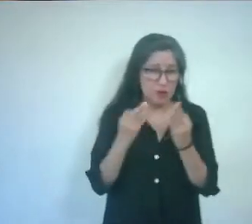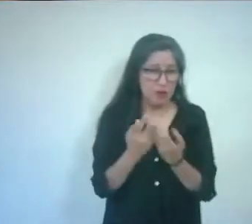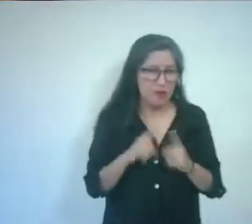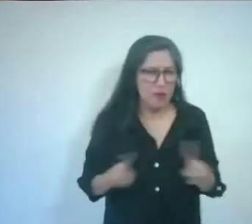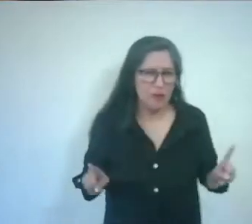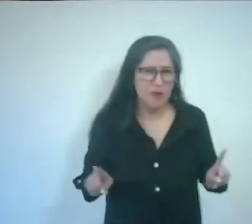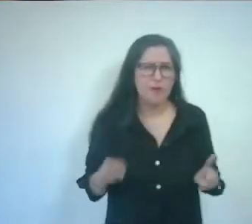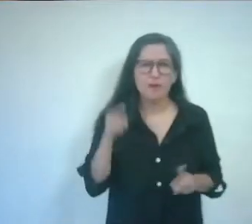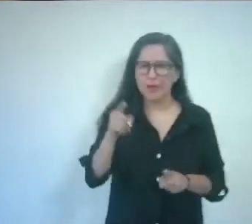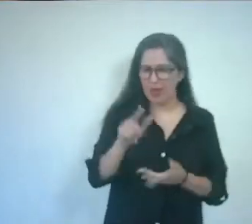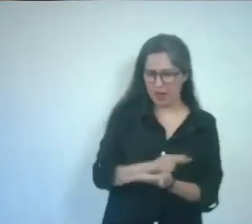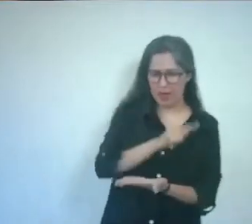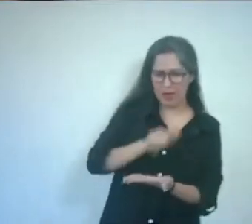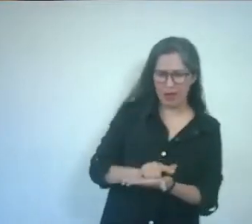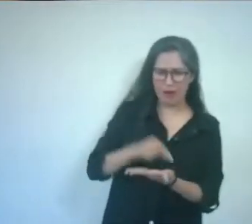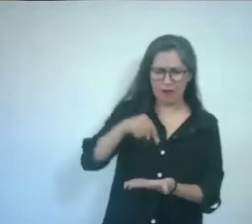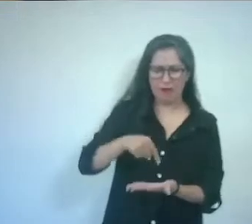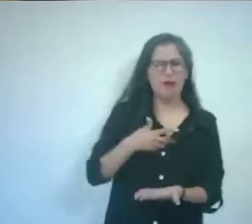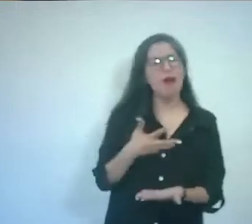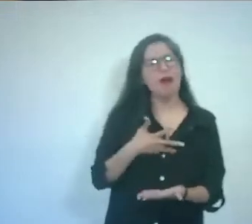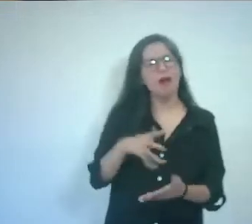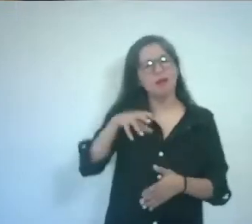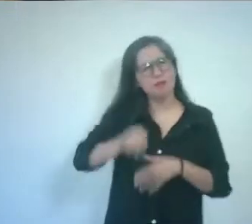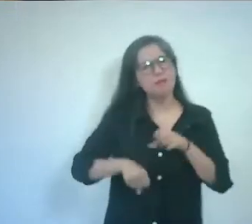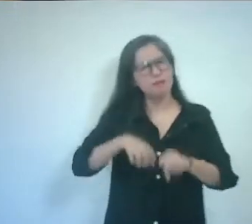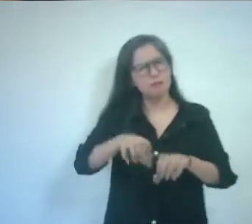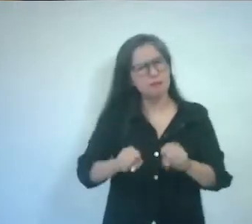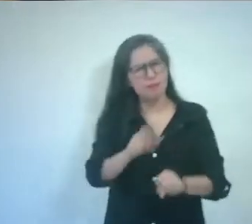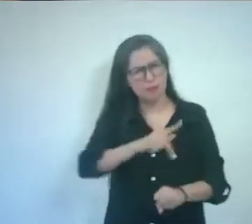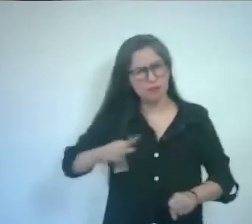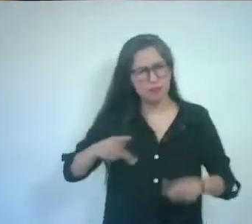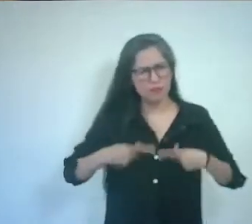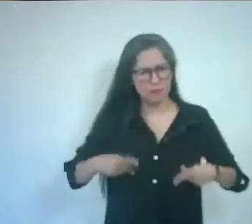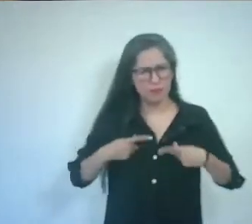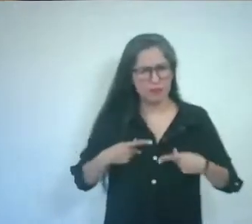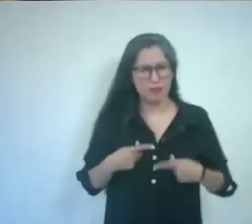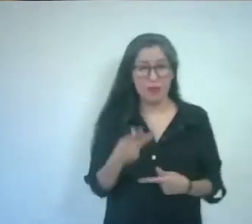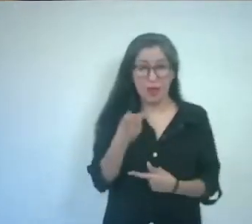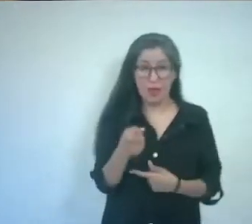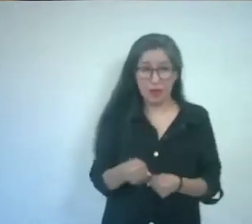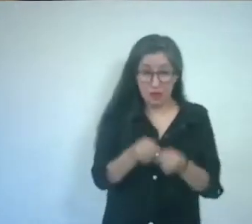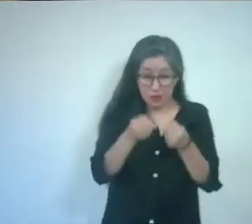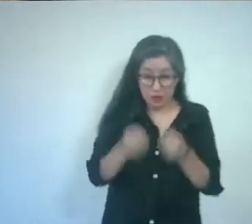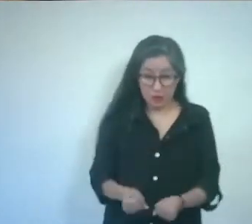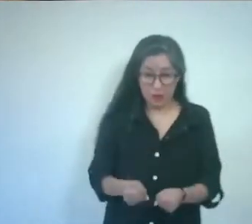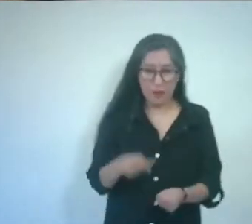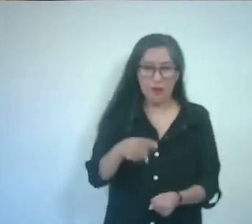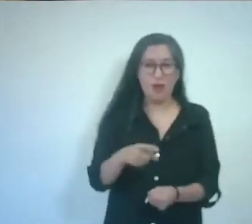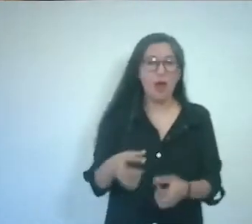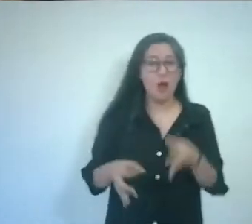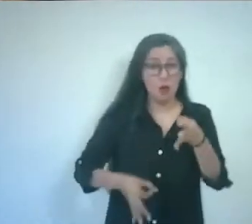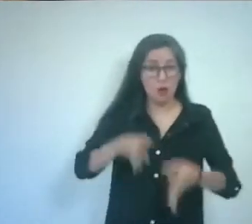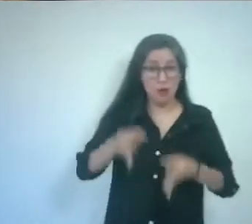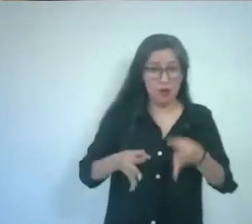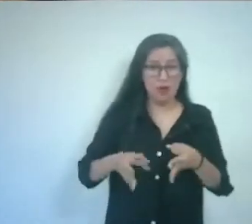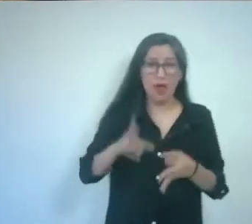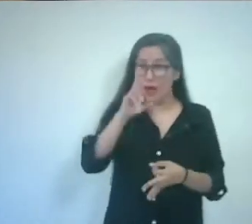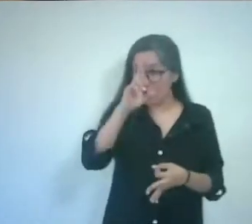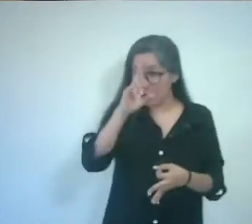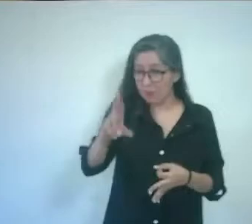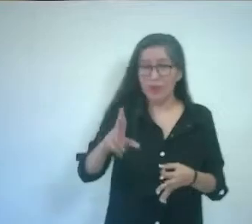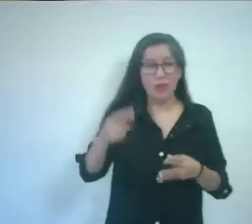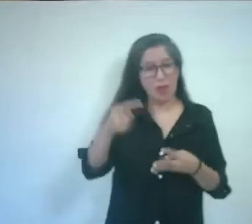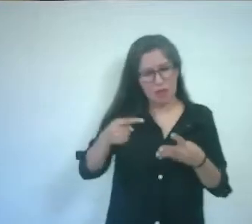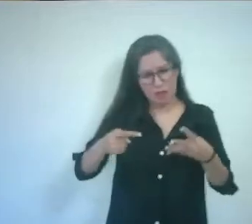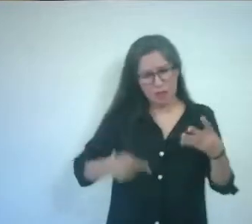están al alcance de todas y todos, de tal manera que la legalidad y la certeza jurídica ha sido respetada en todas